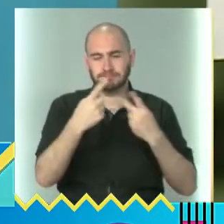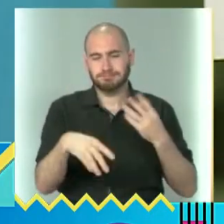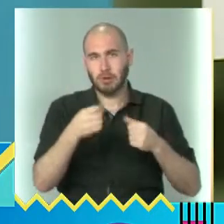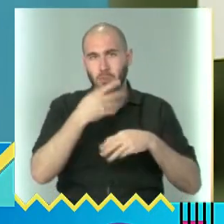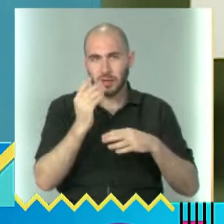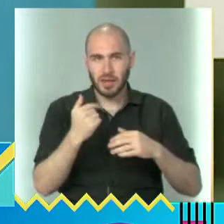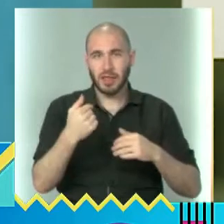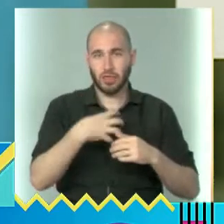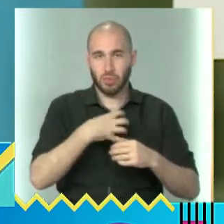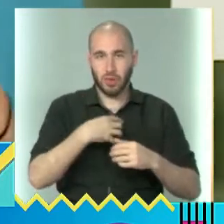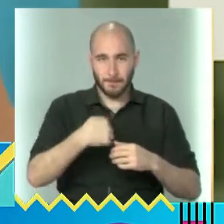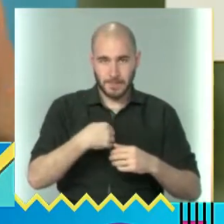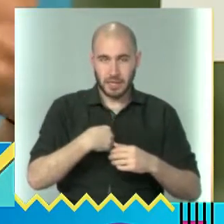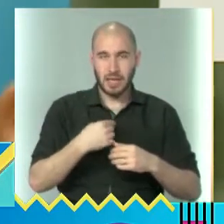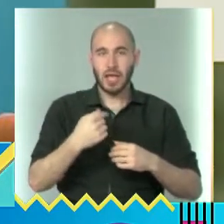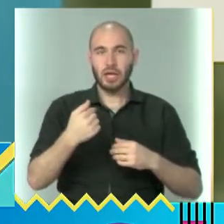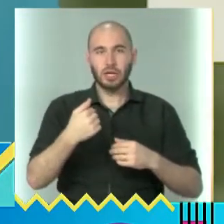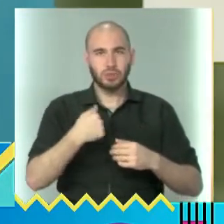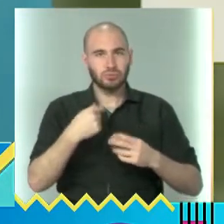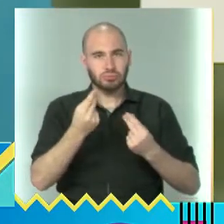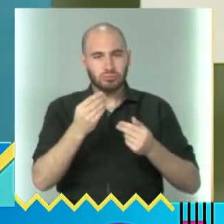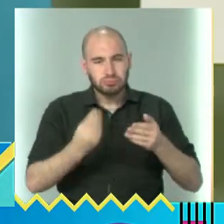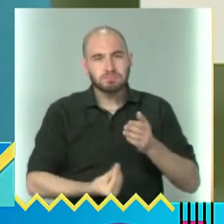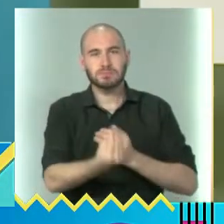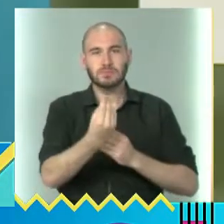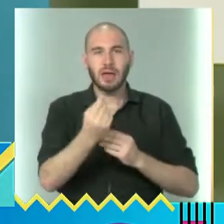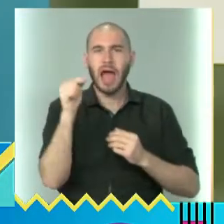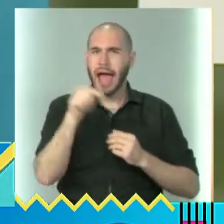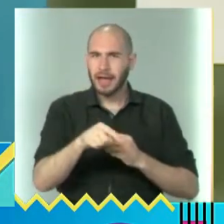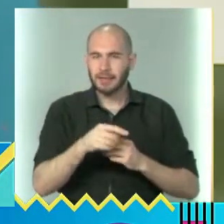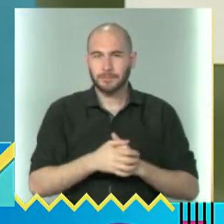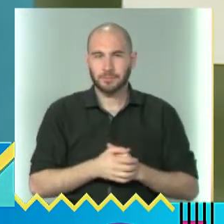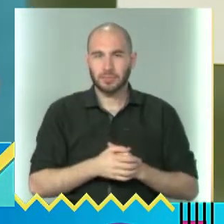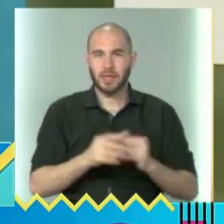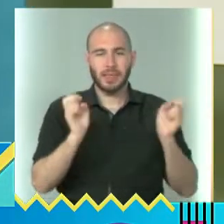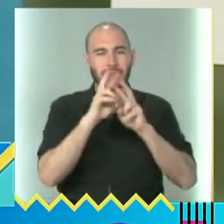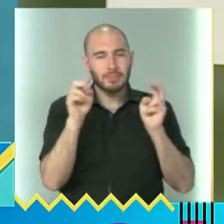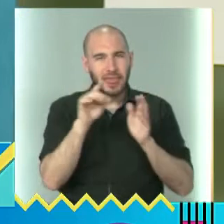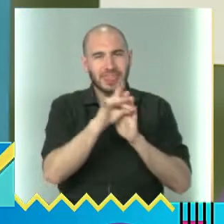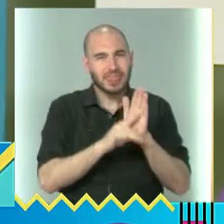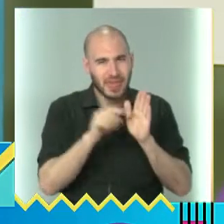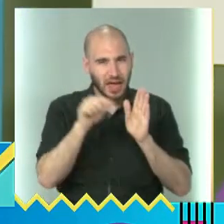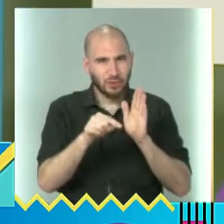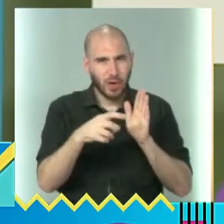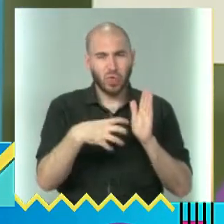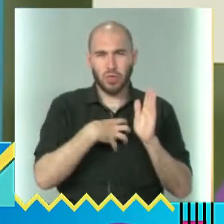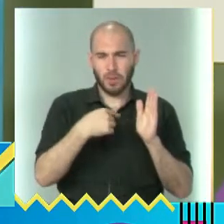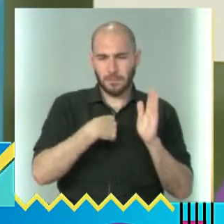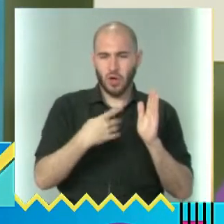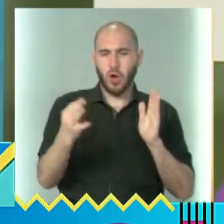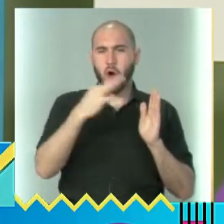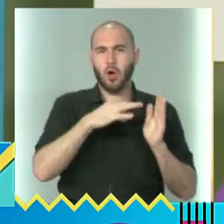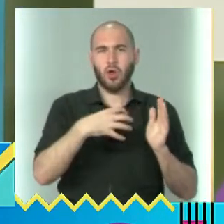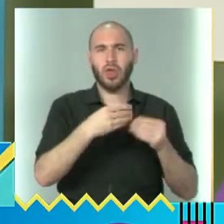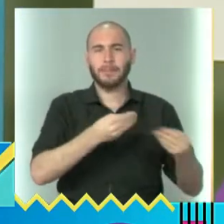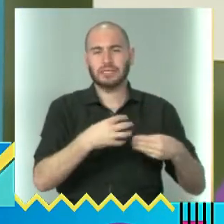subir que me pertenezca a mí hasta el momento en el que yo lo estoy subiendo, ahí, esa cuestión, ese dato, ¿es mío o pasa a ser